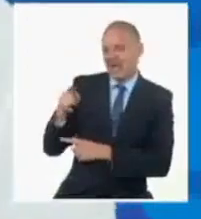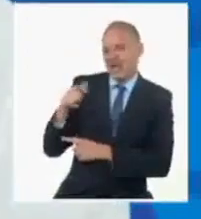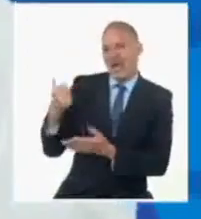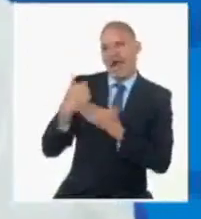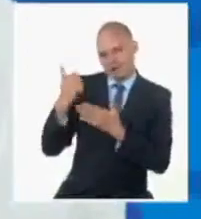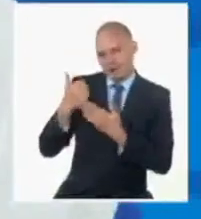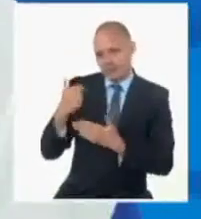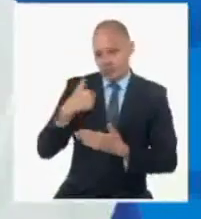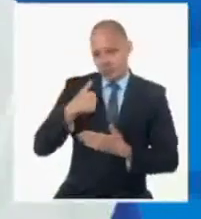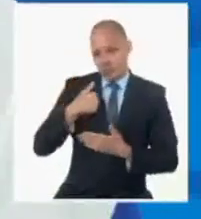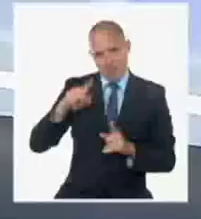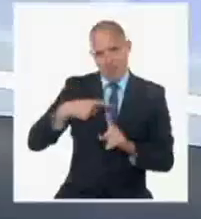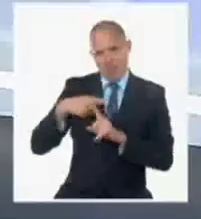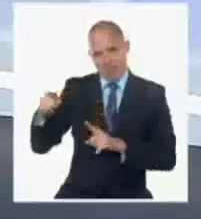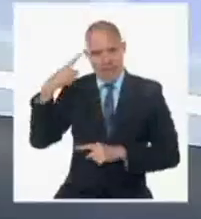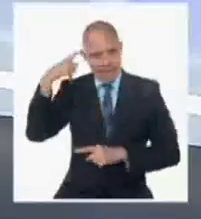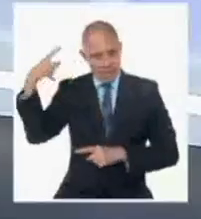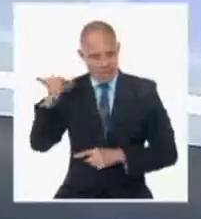también mi entrenador.